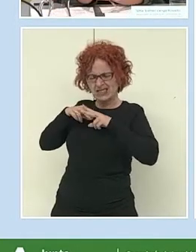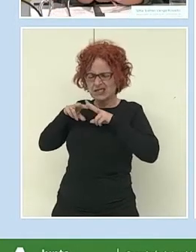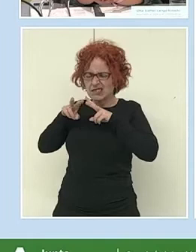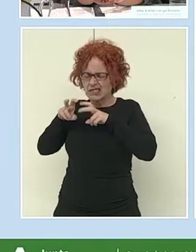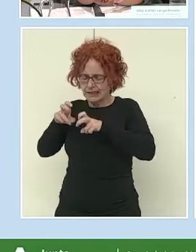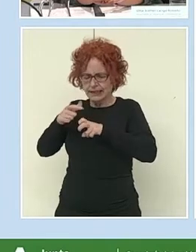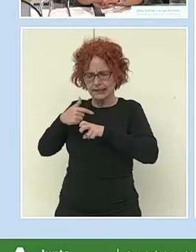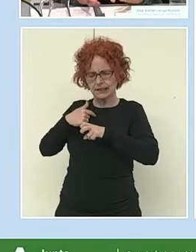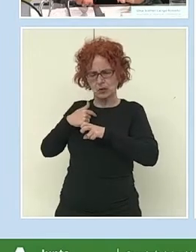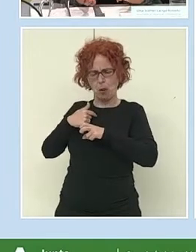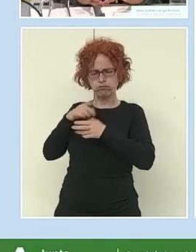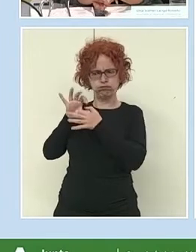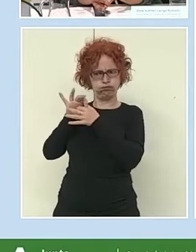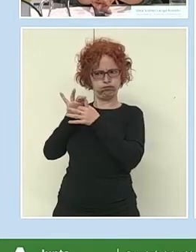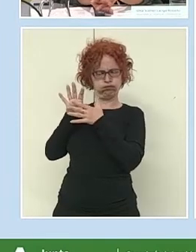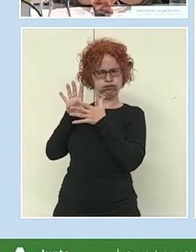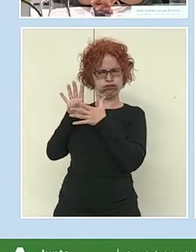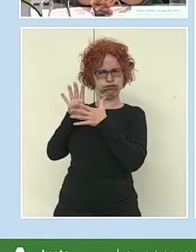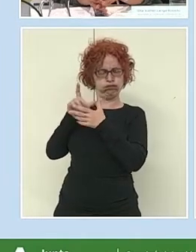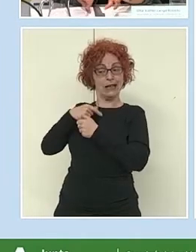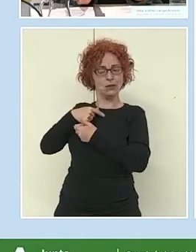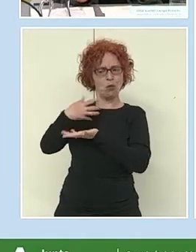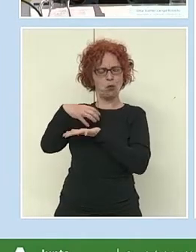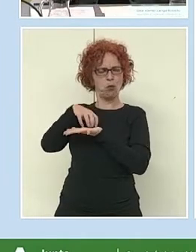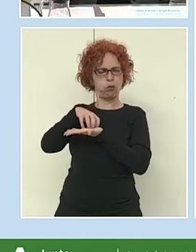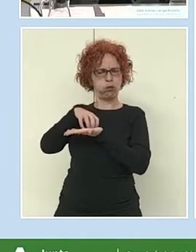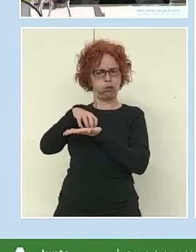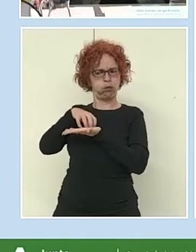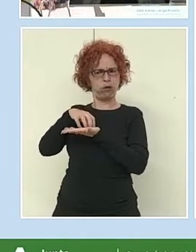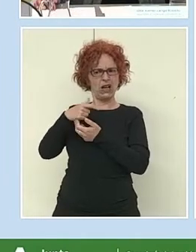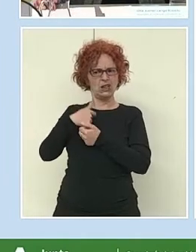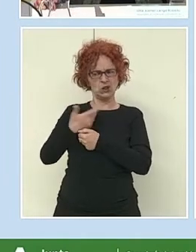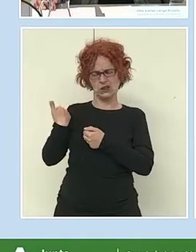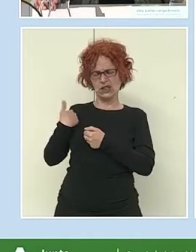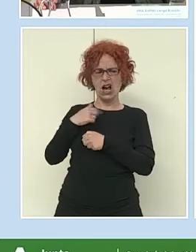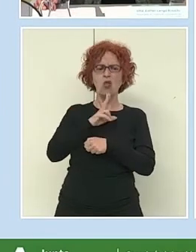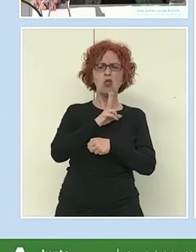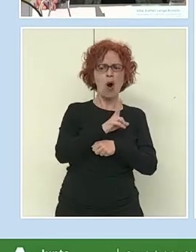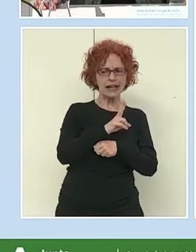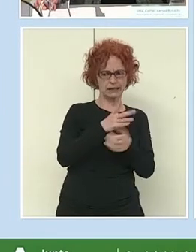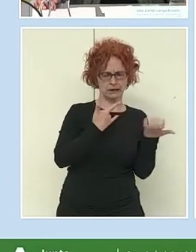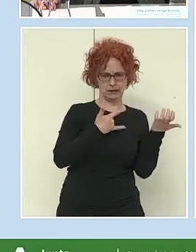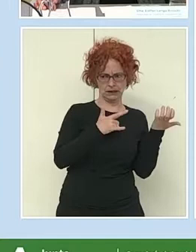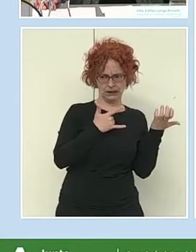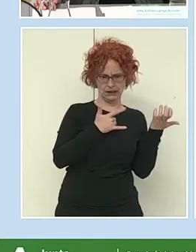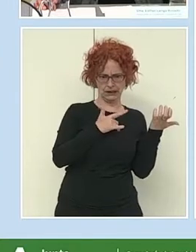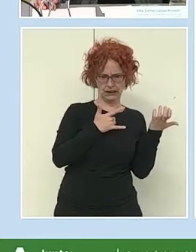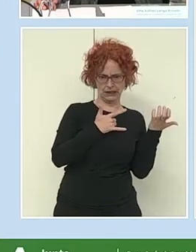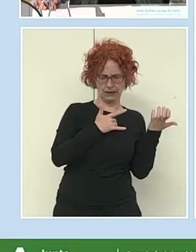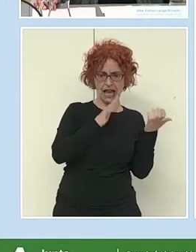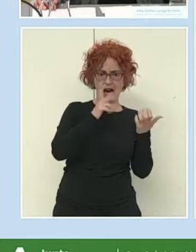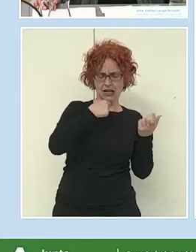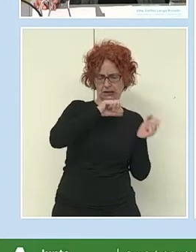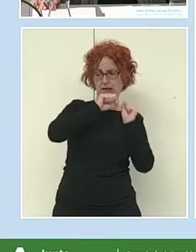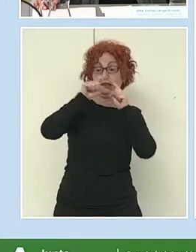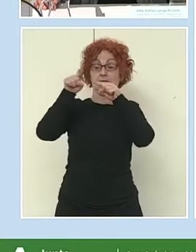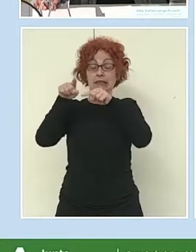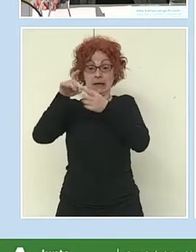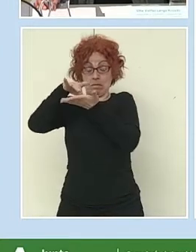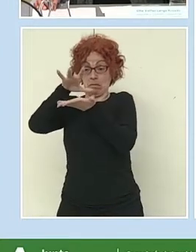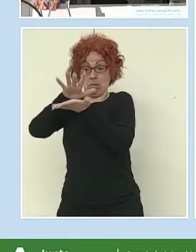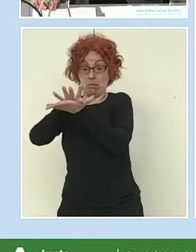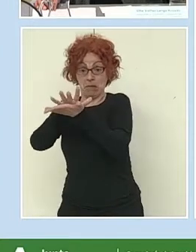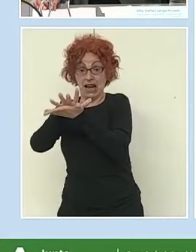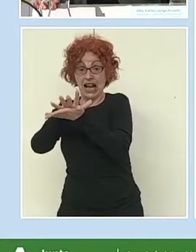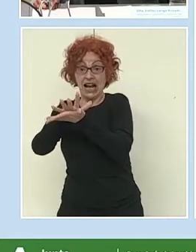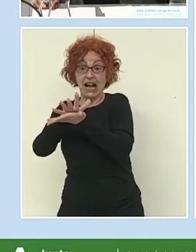muy, muy estudiadas. Era porque ya que he perdido 2 años en la superior, pues voy a coger, por lo